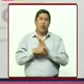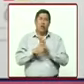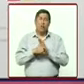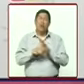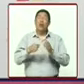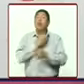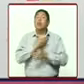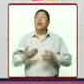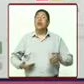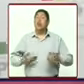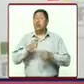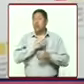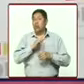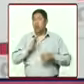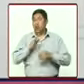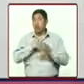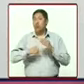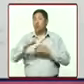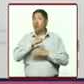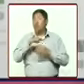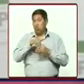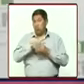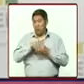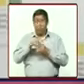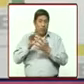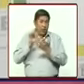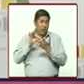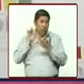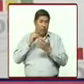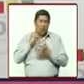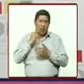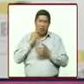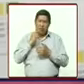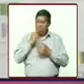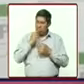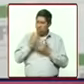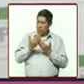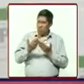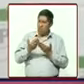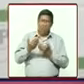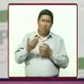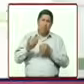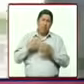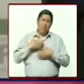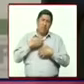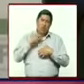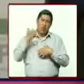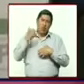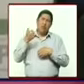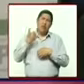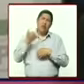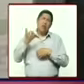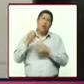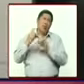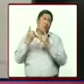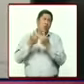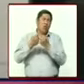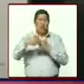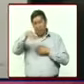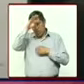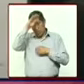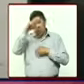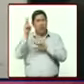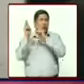Presidente en ejercicio del Tribunal Supremo Electoral se pronuncia ante los amparos constitucionales presentados en los departamentos de Beni y Pando. Nos hemos enterado de